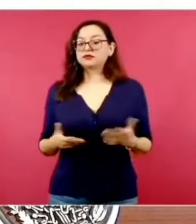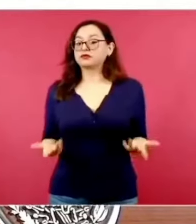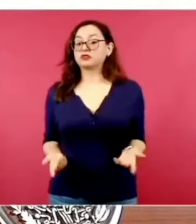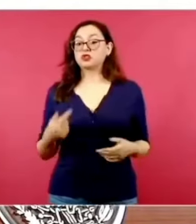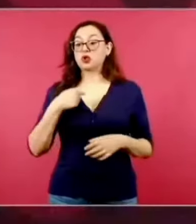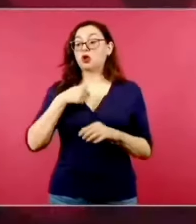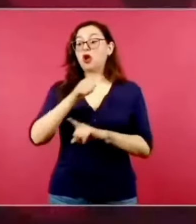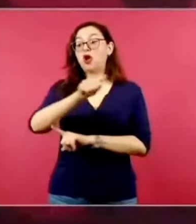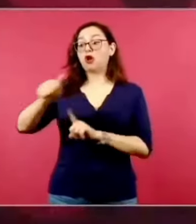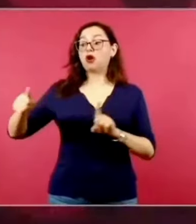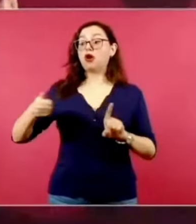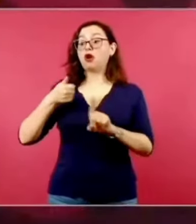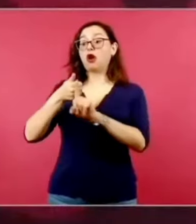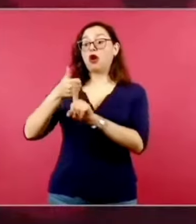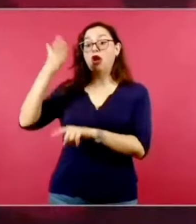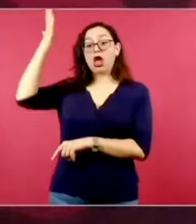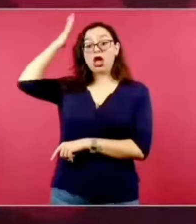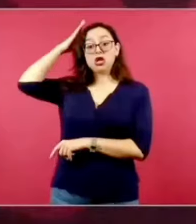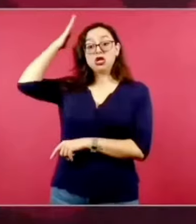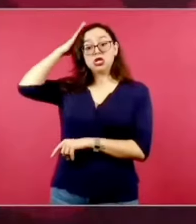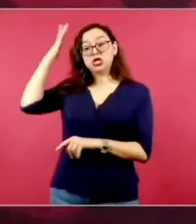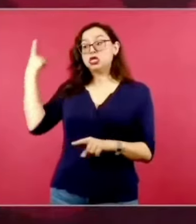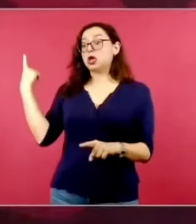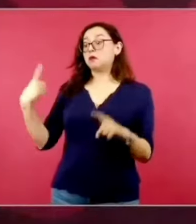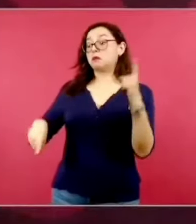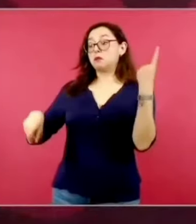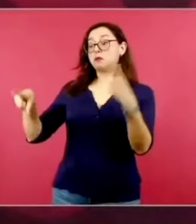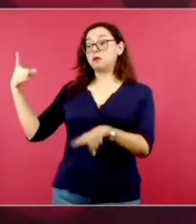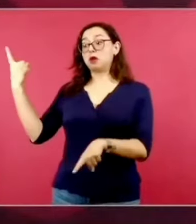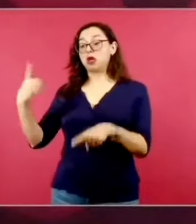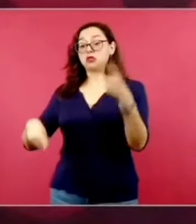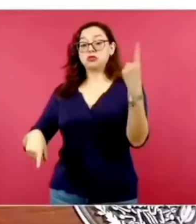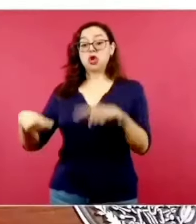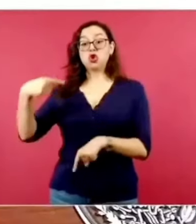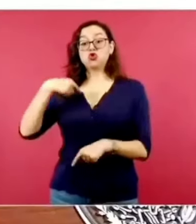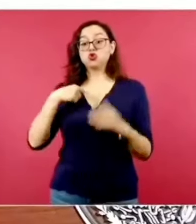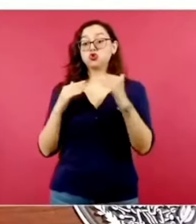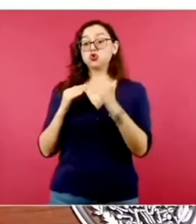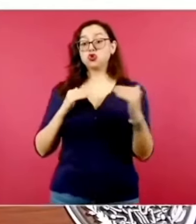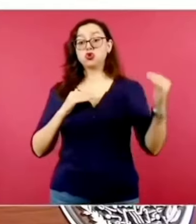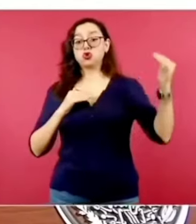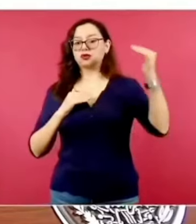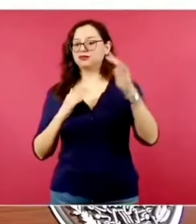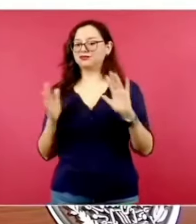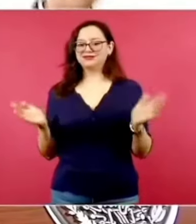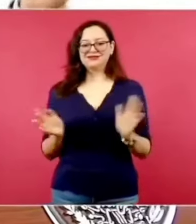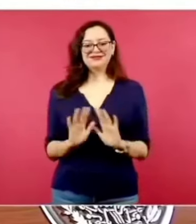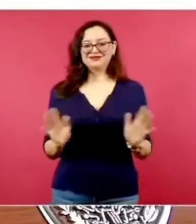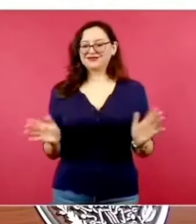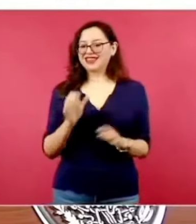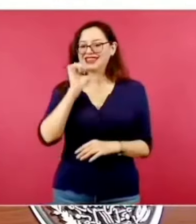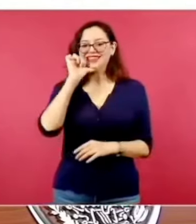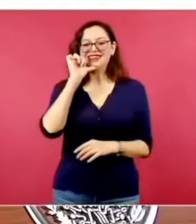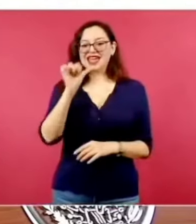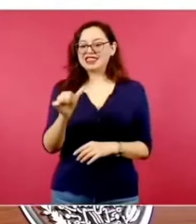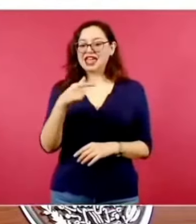moral ni jefe máximo ni Caudillo ni